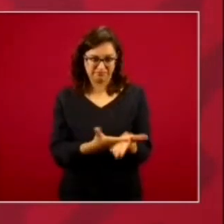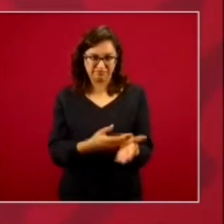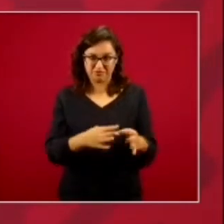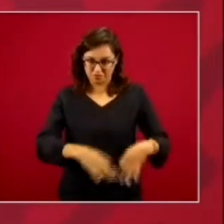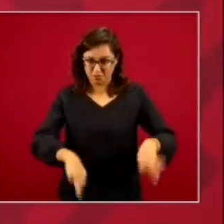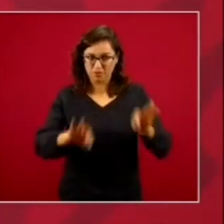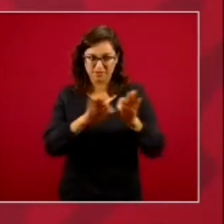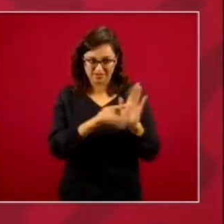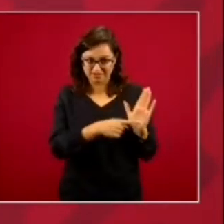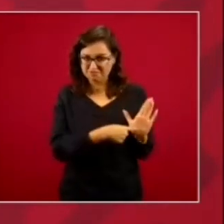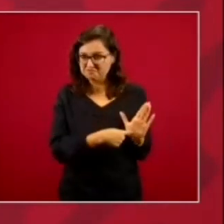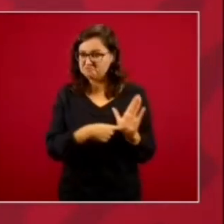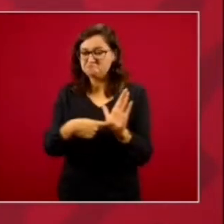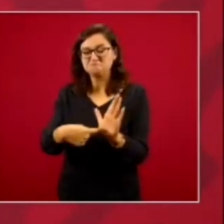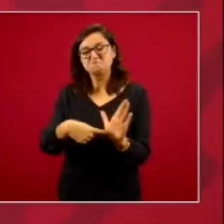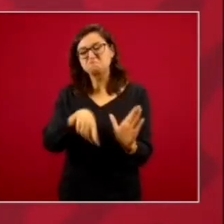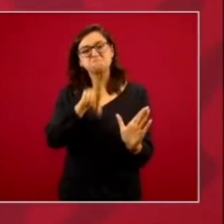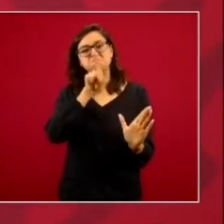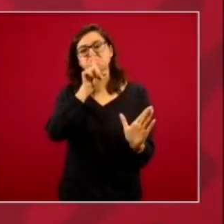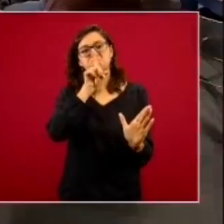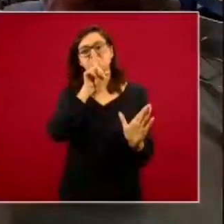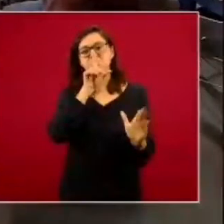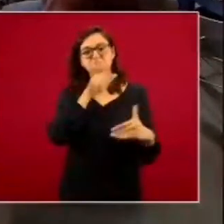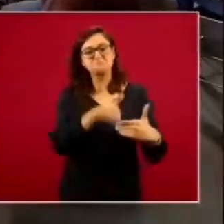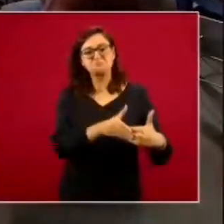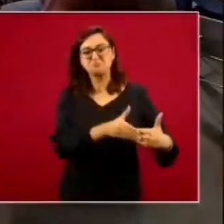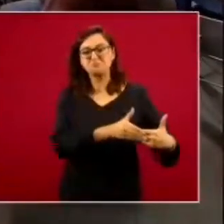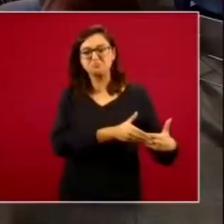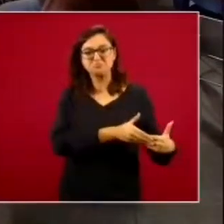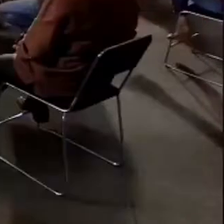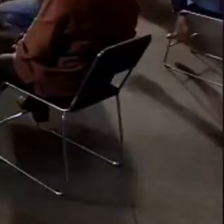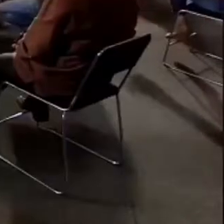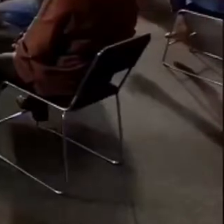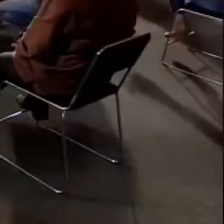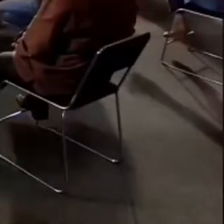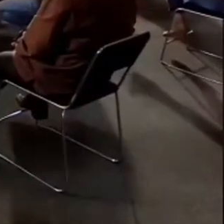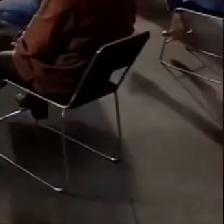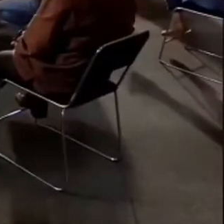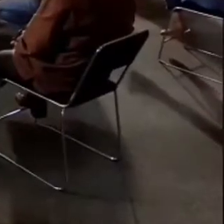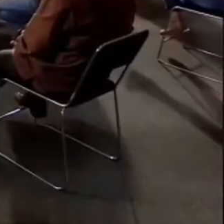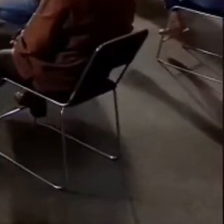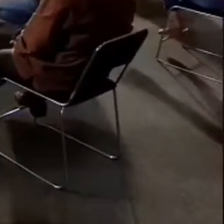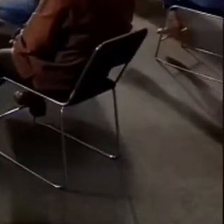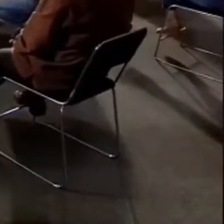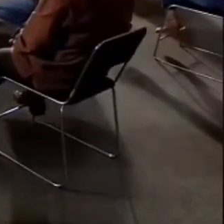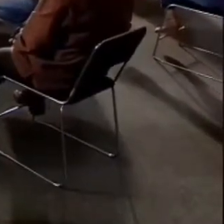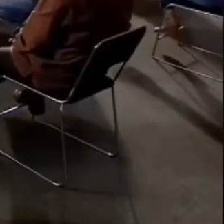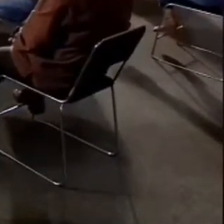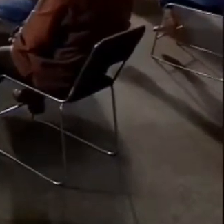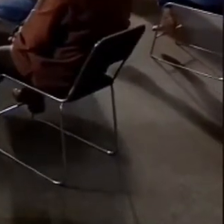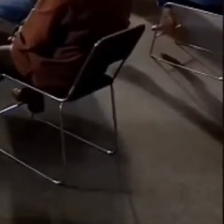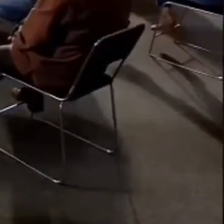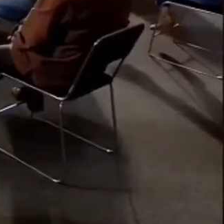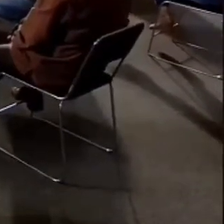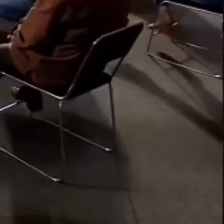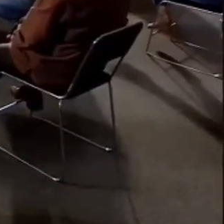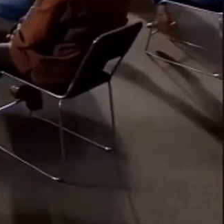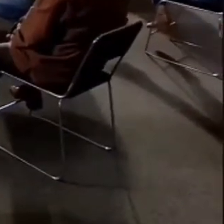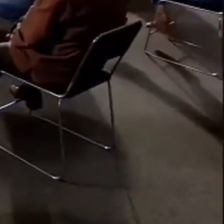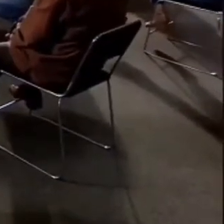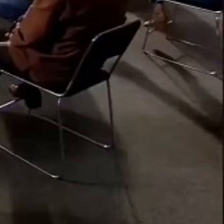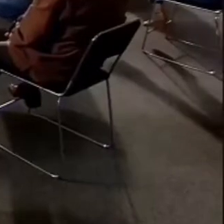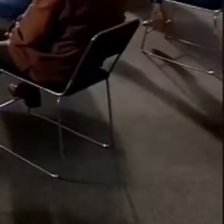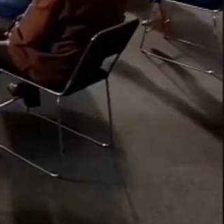importaba que se supiera. Ya hemos hablado de cómo cuando se inicia